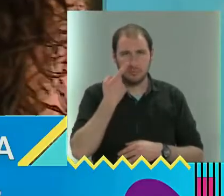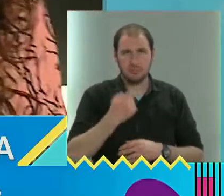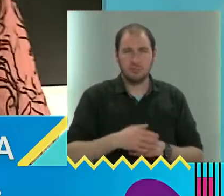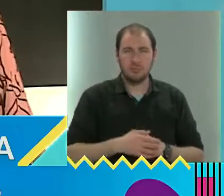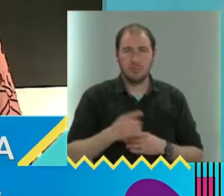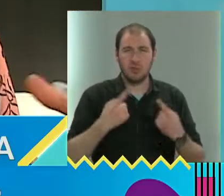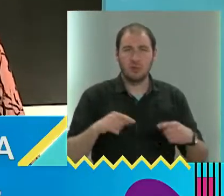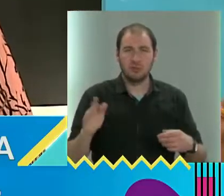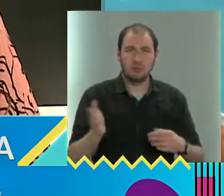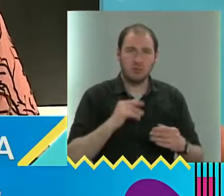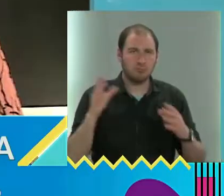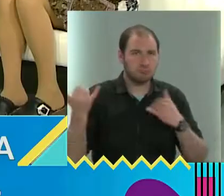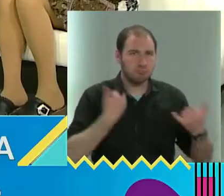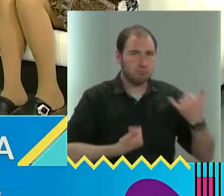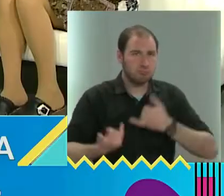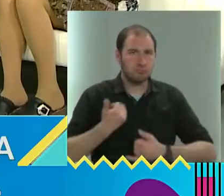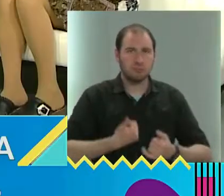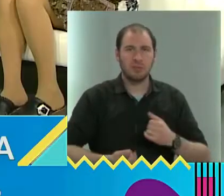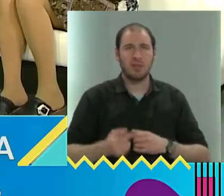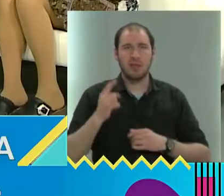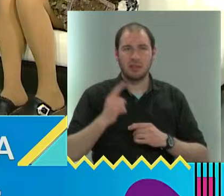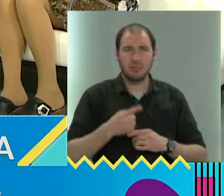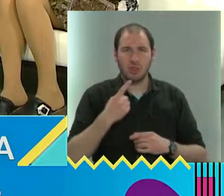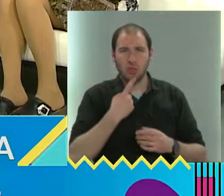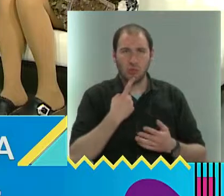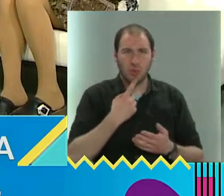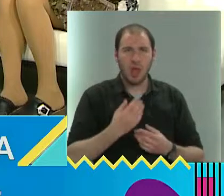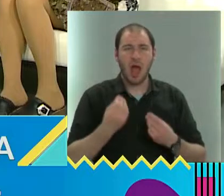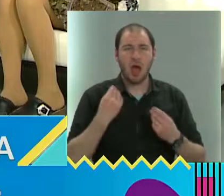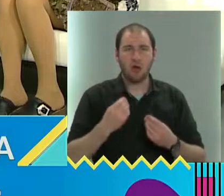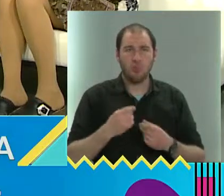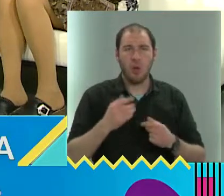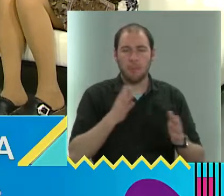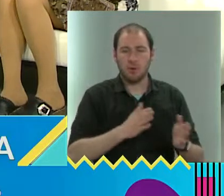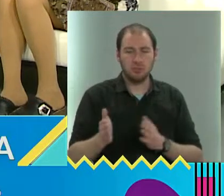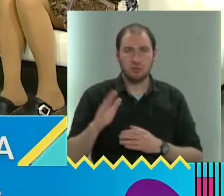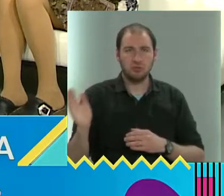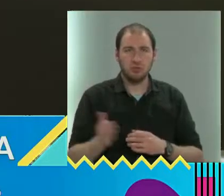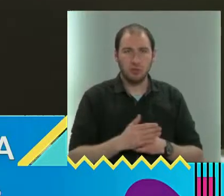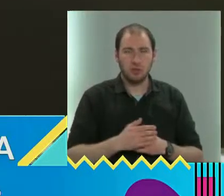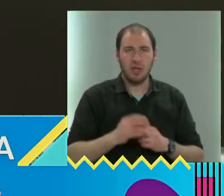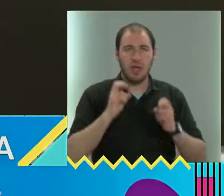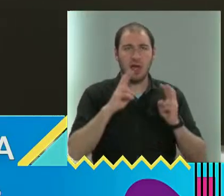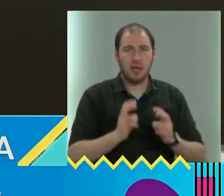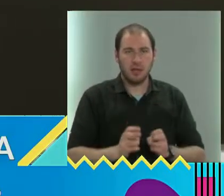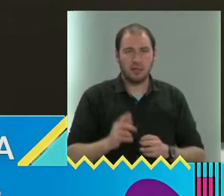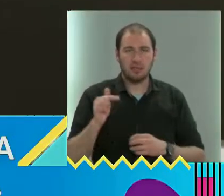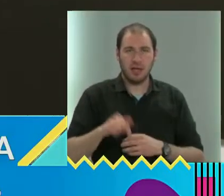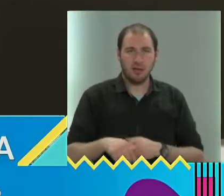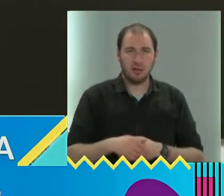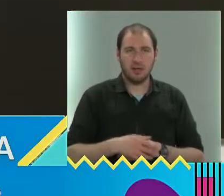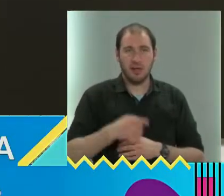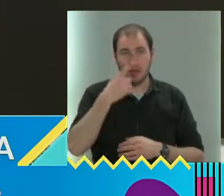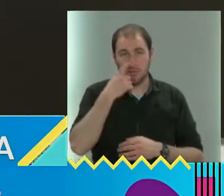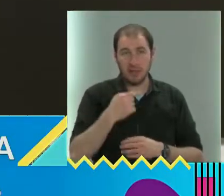que estamos escuchando y bueno, también surgen esas dudas de cómo llega todo este proceso y todos estos análisis que estamos haciendo